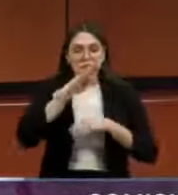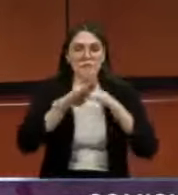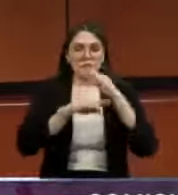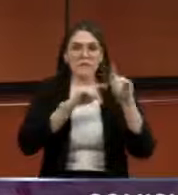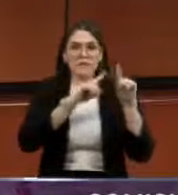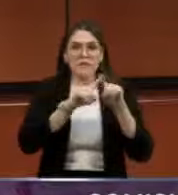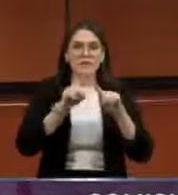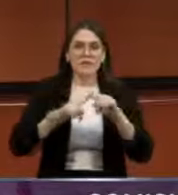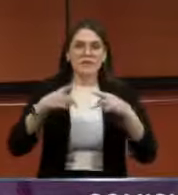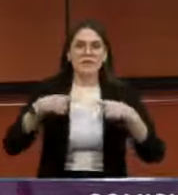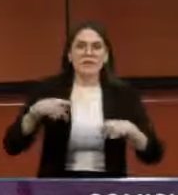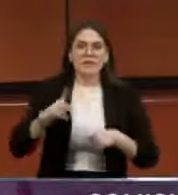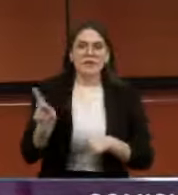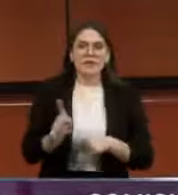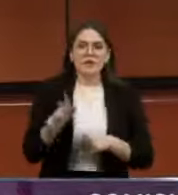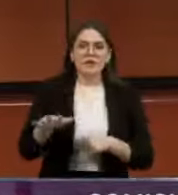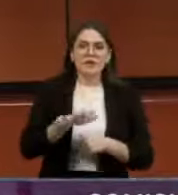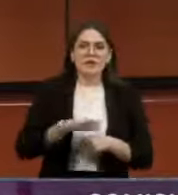del pueblo.